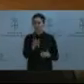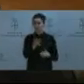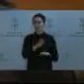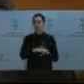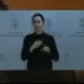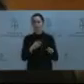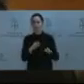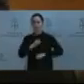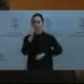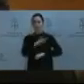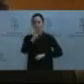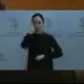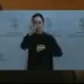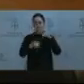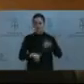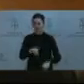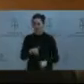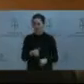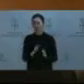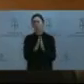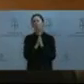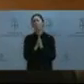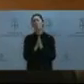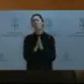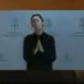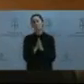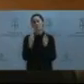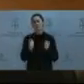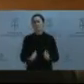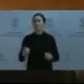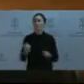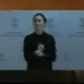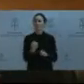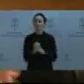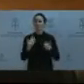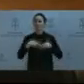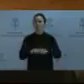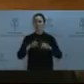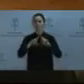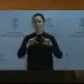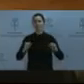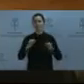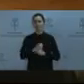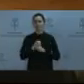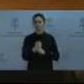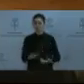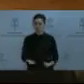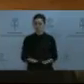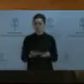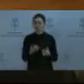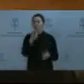sigan desarrollando lo que se llama esa red Asturcom, en un vocabulario que se va a empezar a utilizar, que es el de